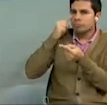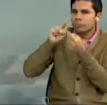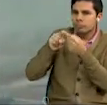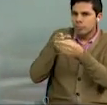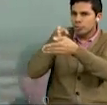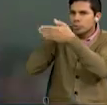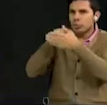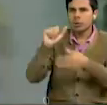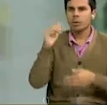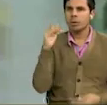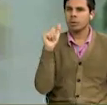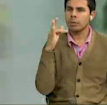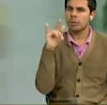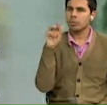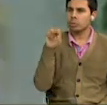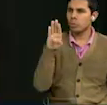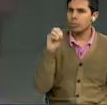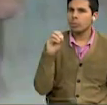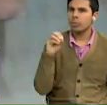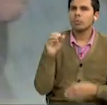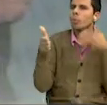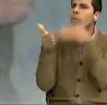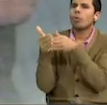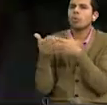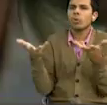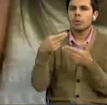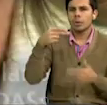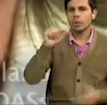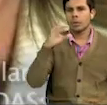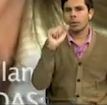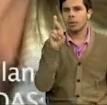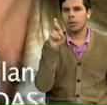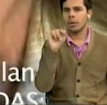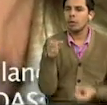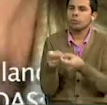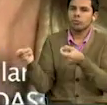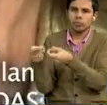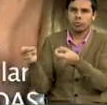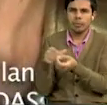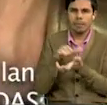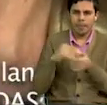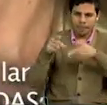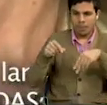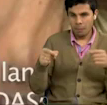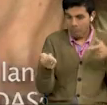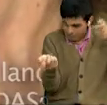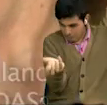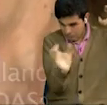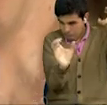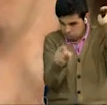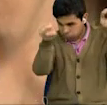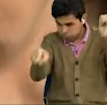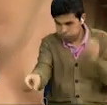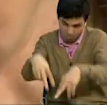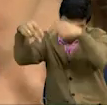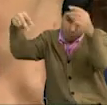capo del Catatumbo. La comisión fue emboscada cerca de Acarí. Fueron rematados, o sea, los poquitos que quedaron vivos, él